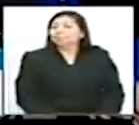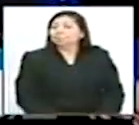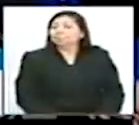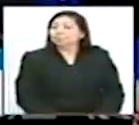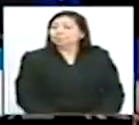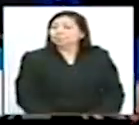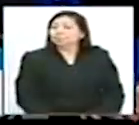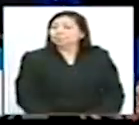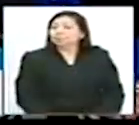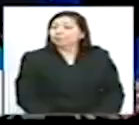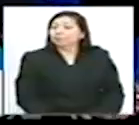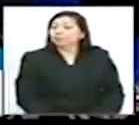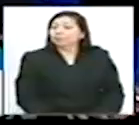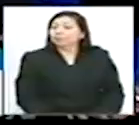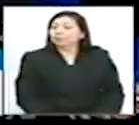¿Perdón?